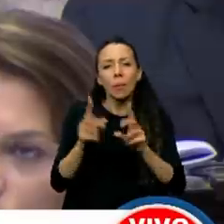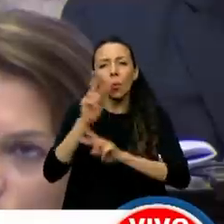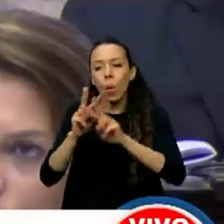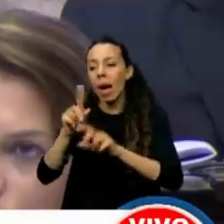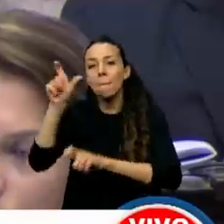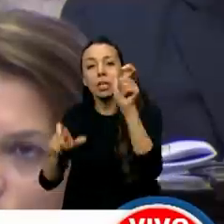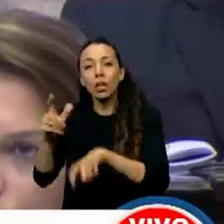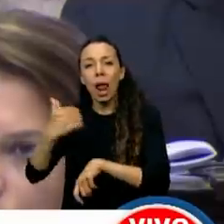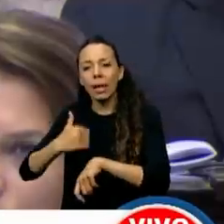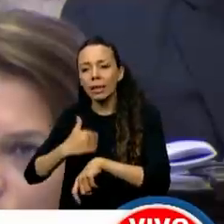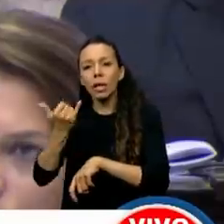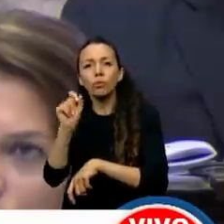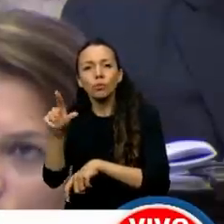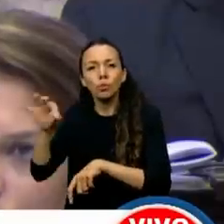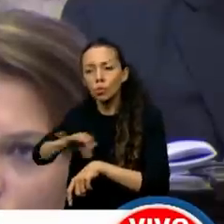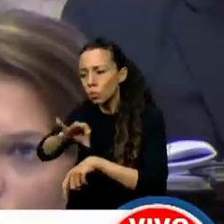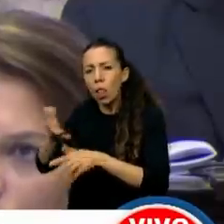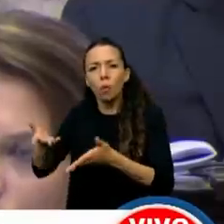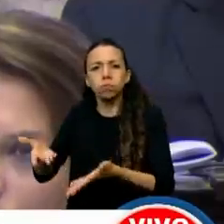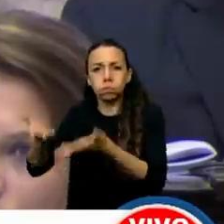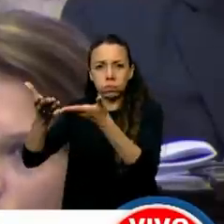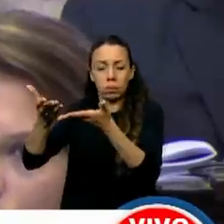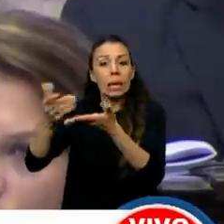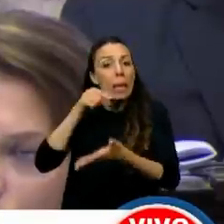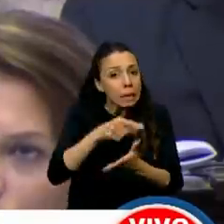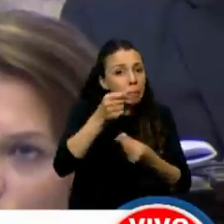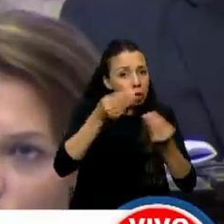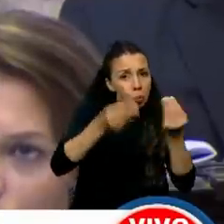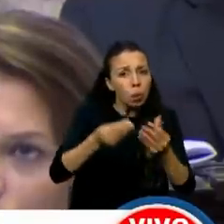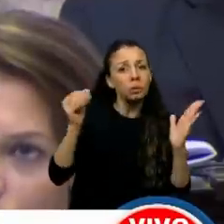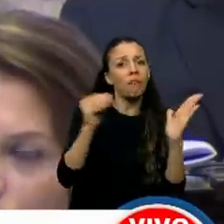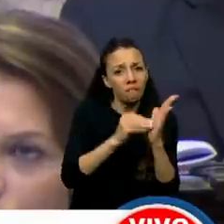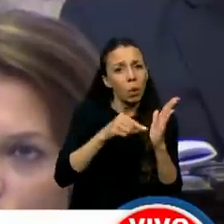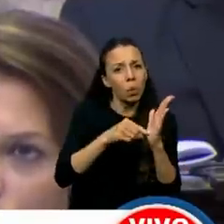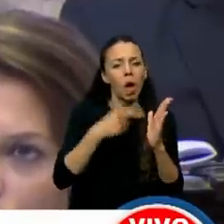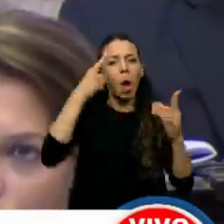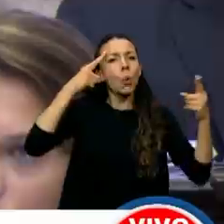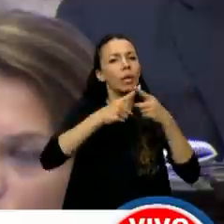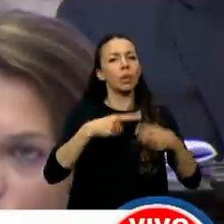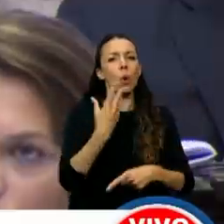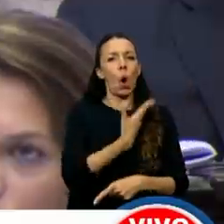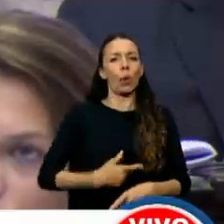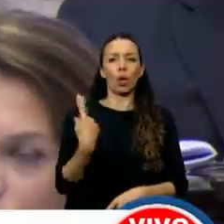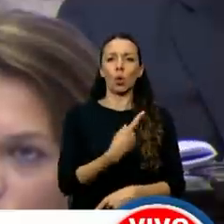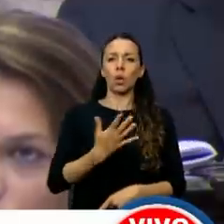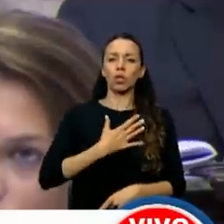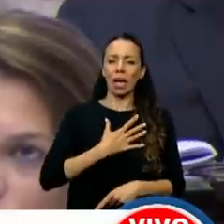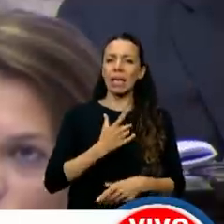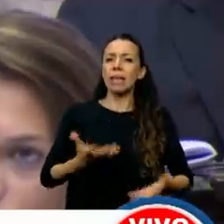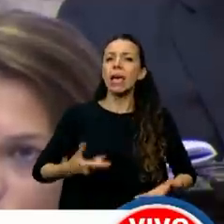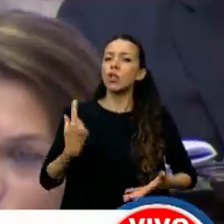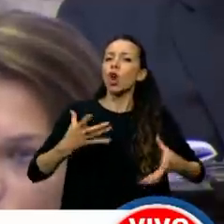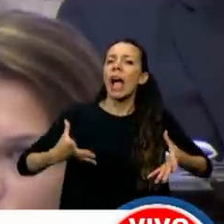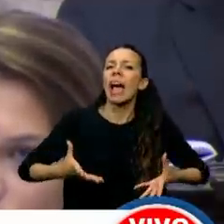las argentinas y este presupuesto lo contempla los objetivos de nuestro gobierno es crecer y es crecer con la gente adentro crecer